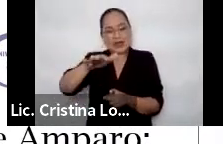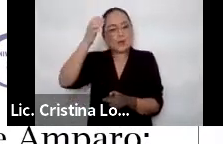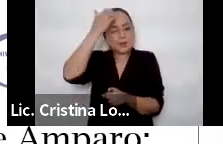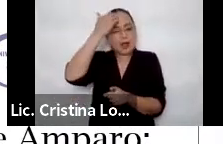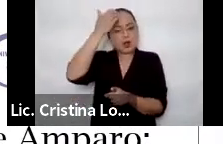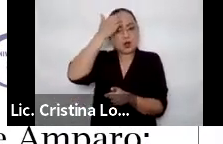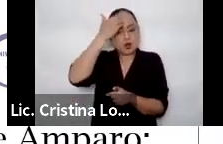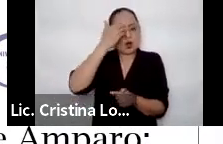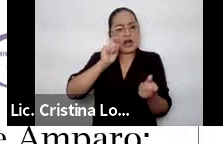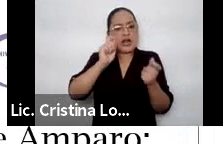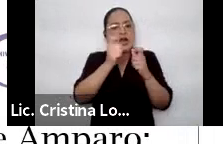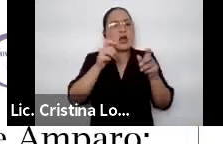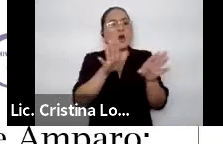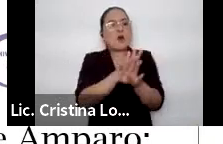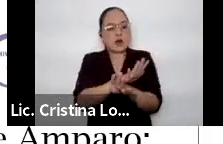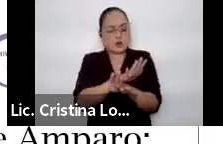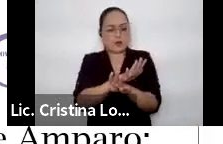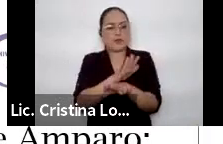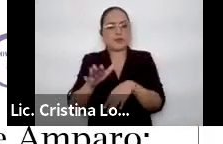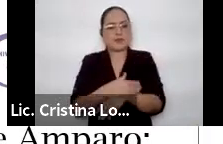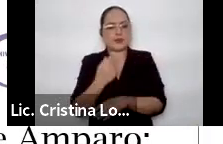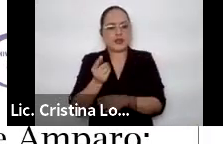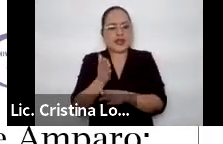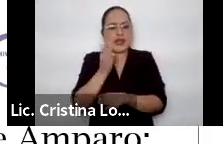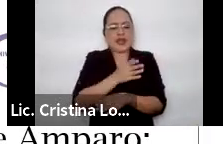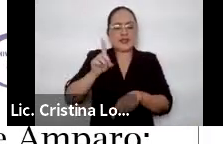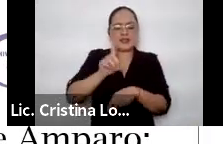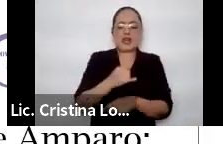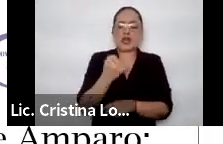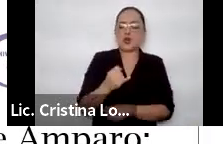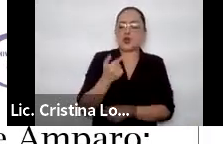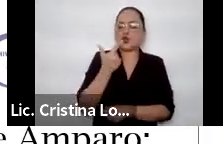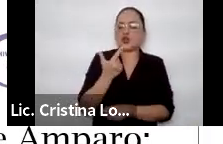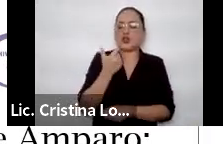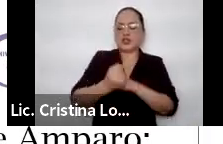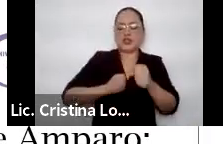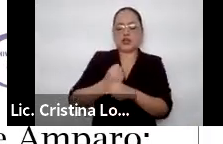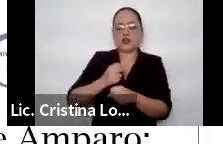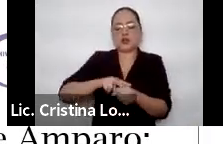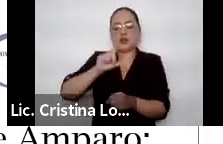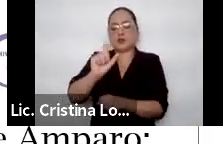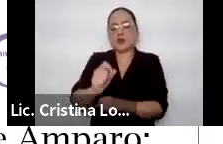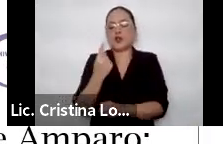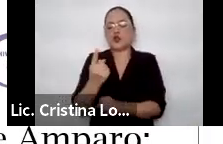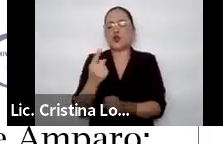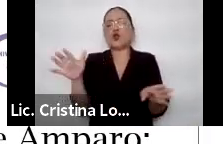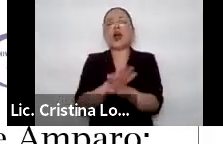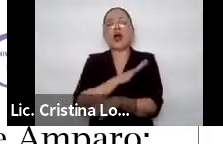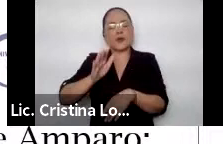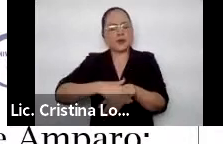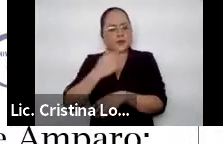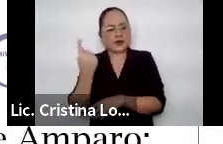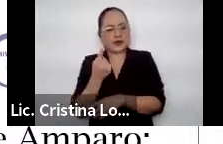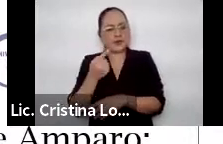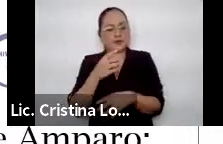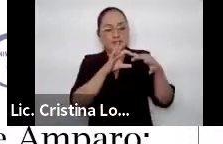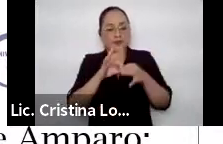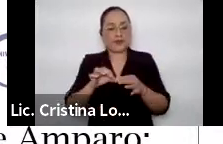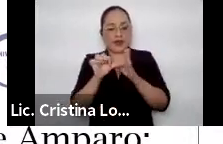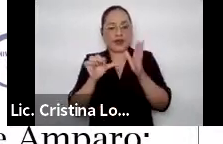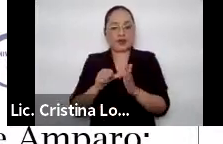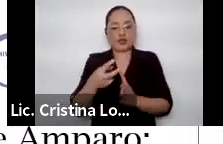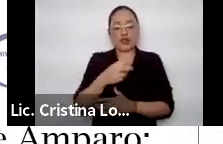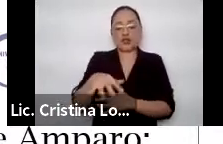cómo cambió precisamente a partir del 7 de junio del presente año. Conforme al artículo 215 de la